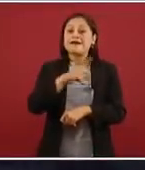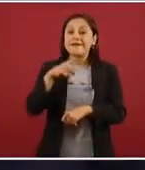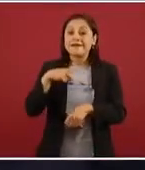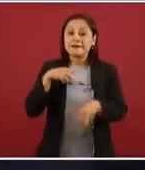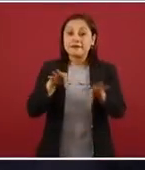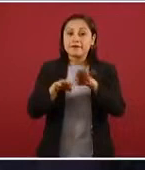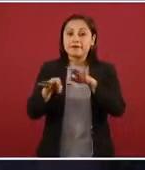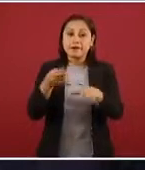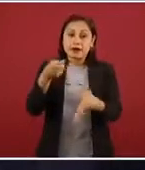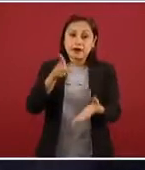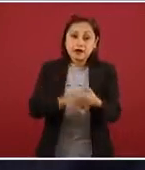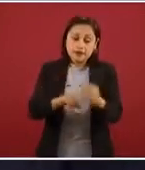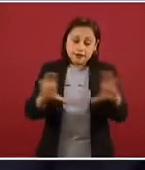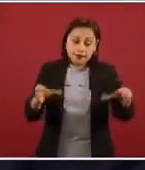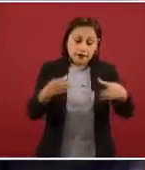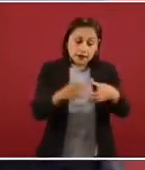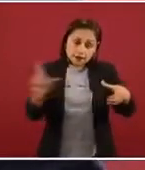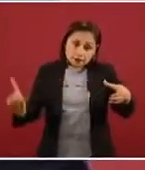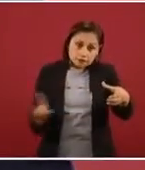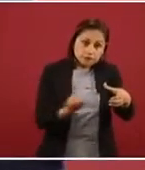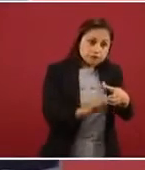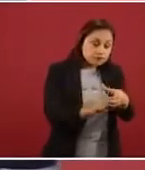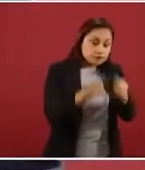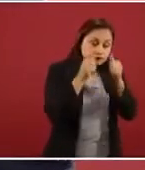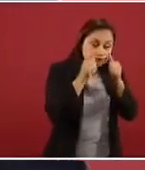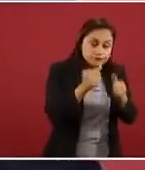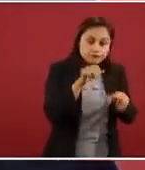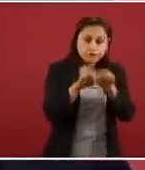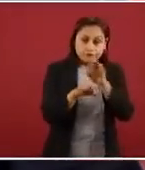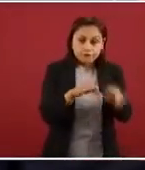comunidades, en estar en